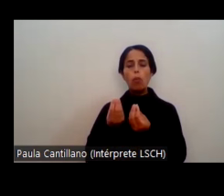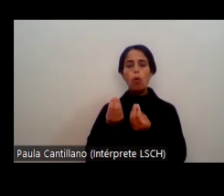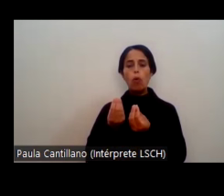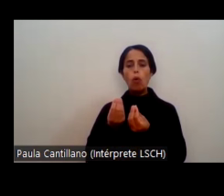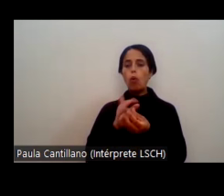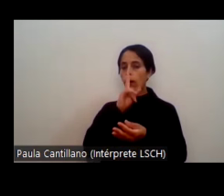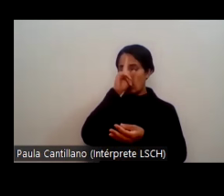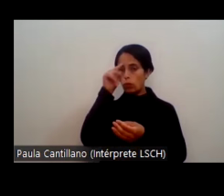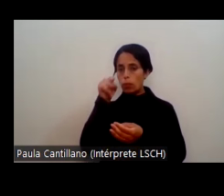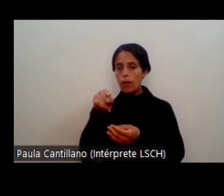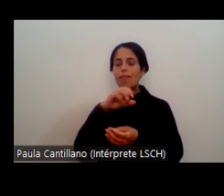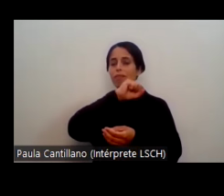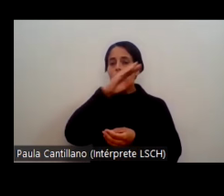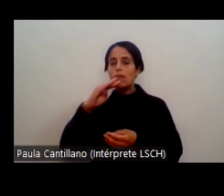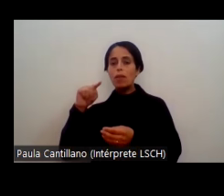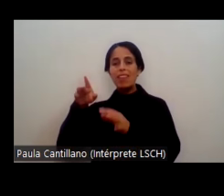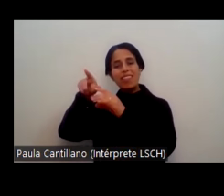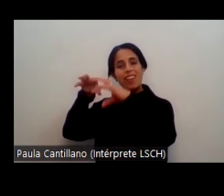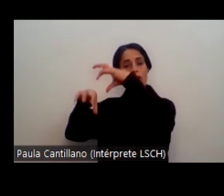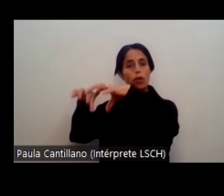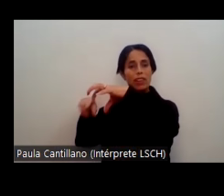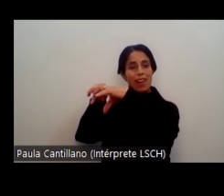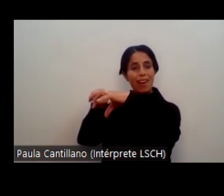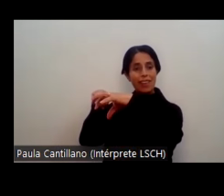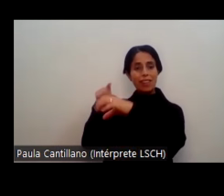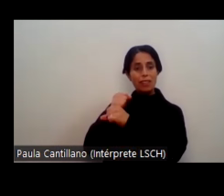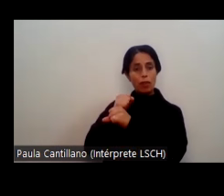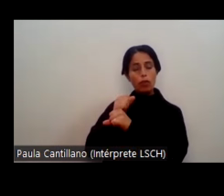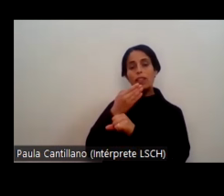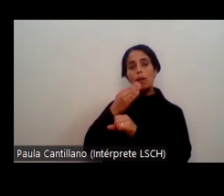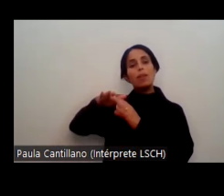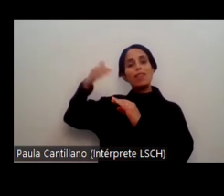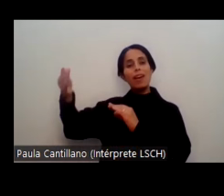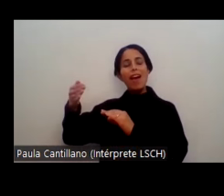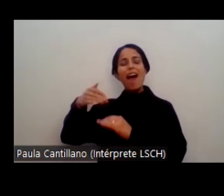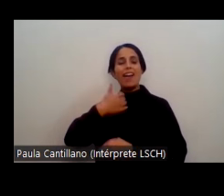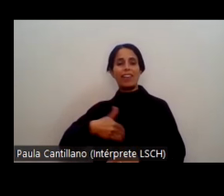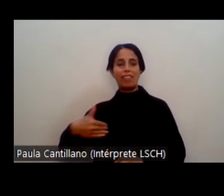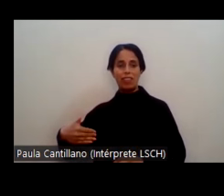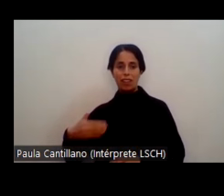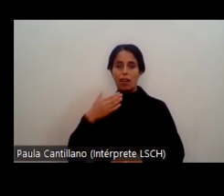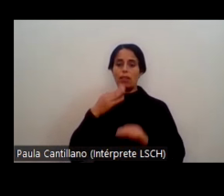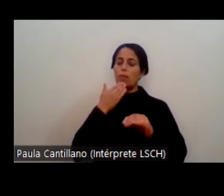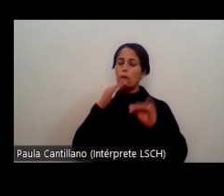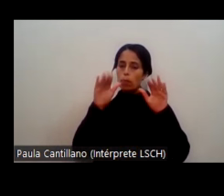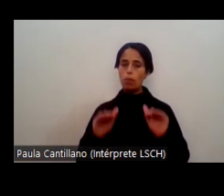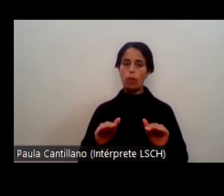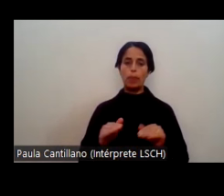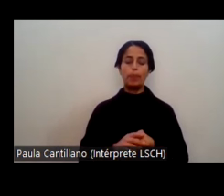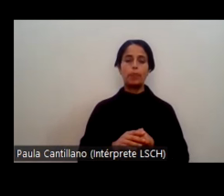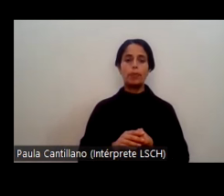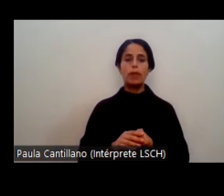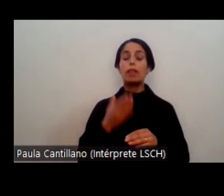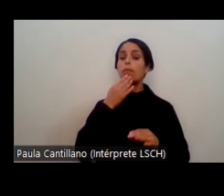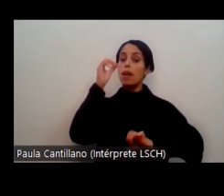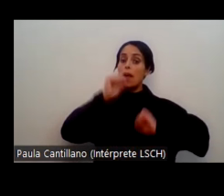atacameña estuvo de este lado de la cordillera como del otro lado. De la misma forma, la industria